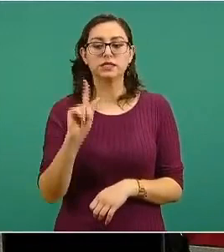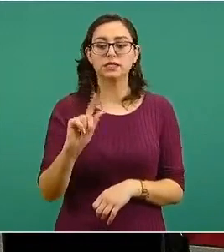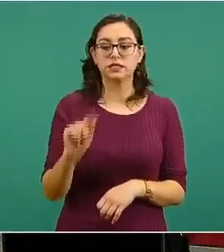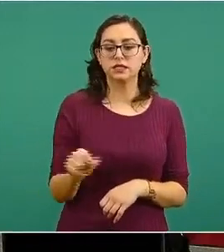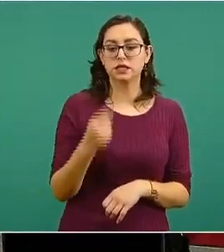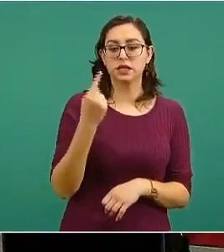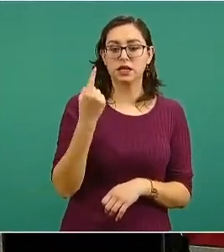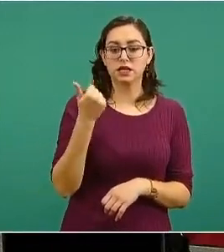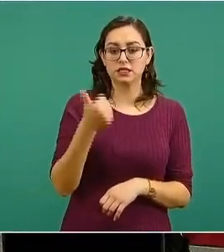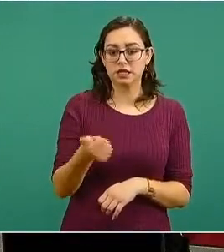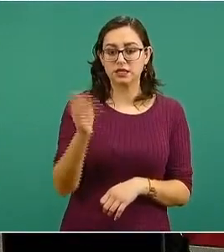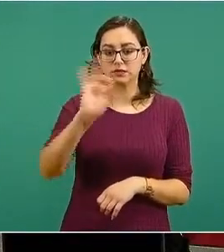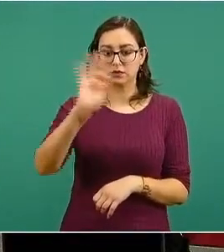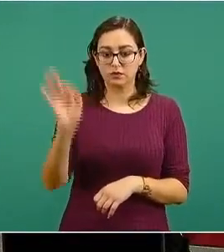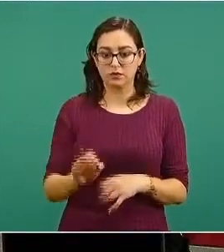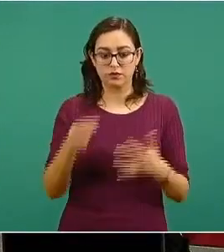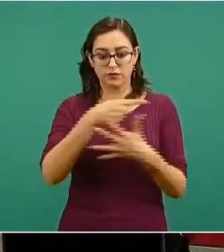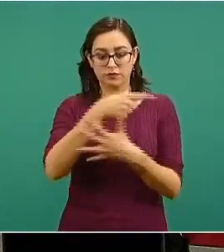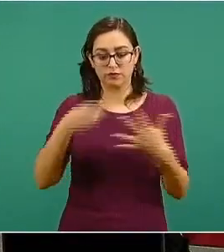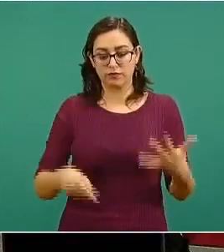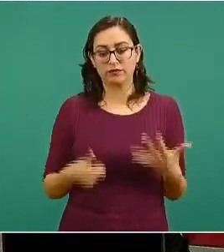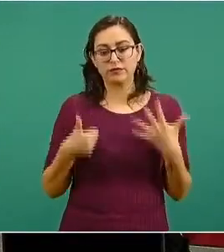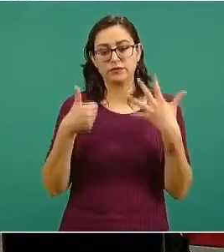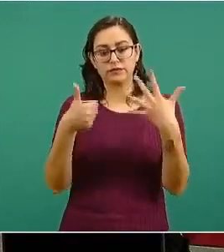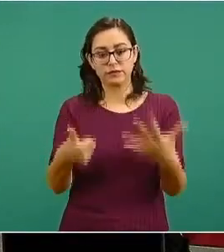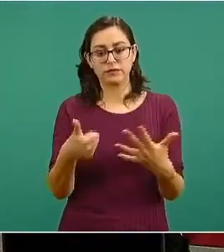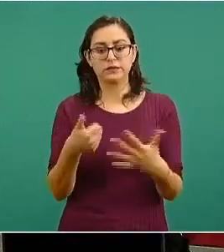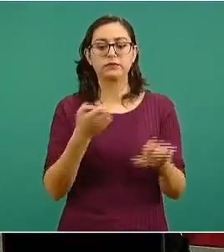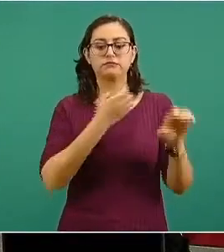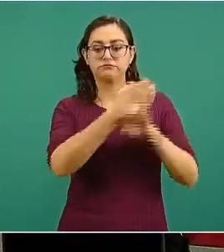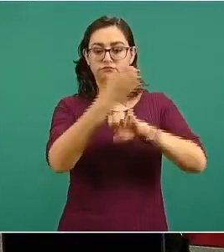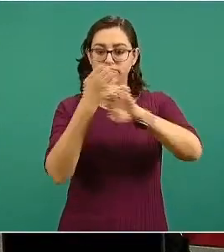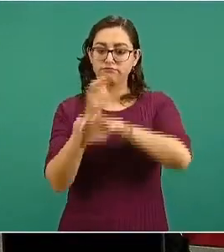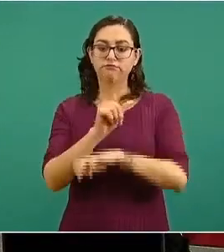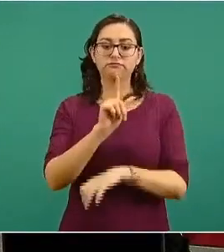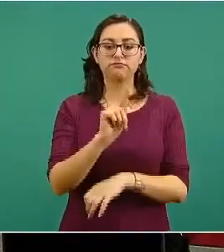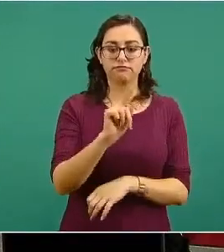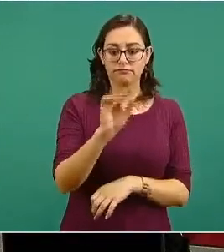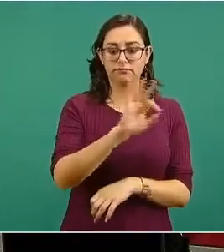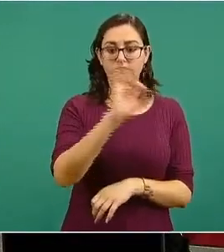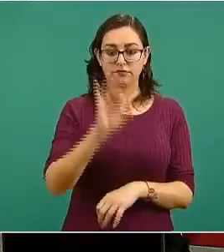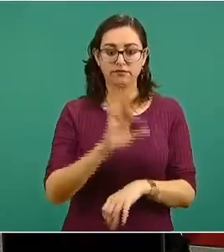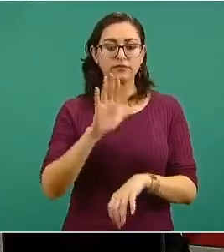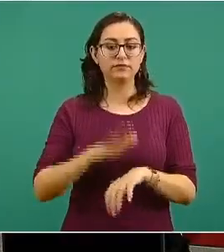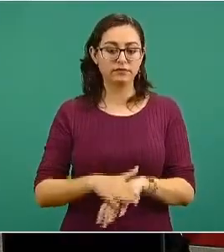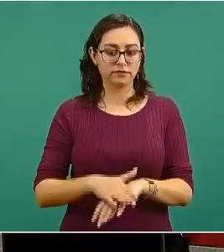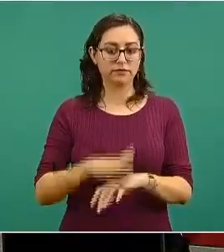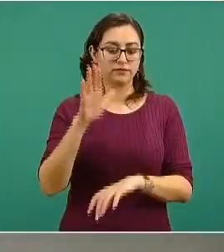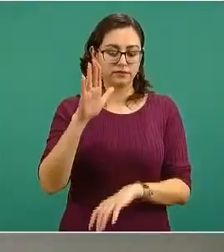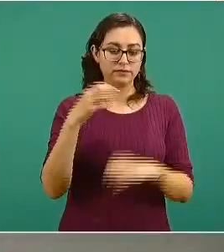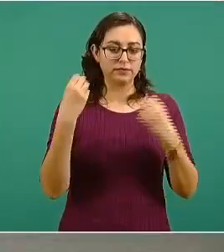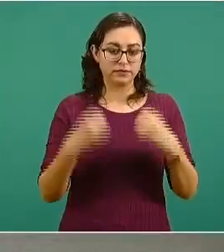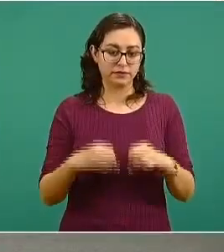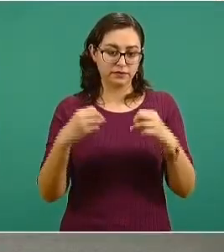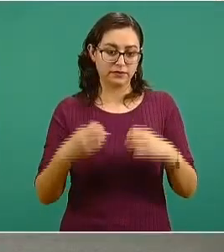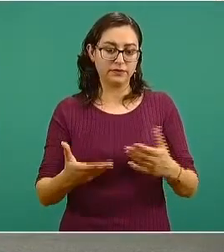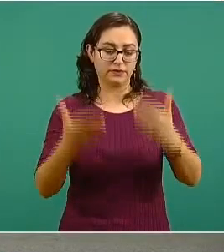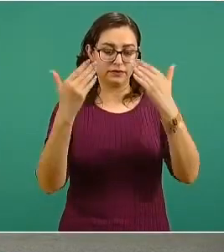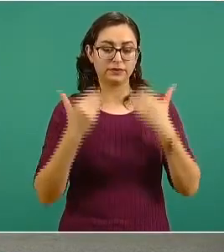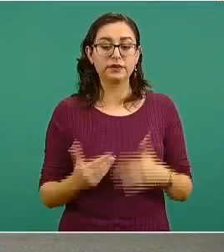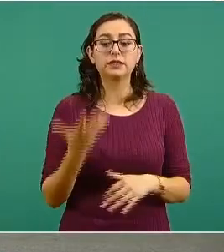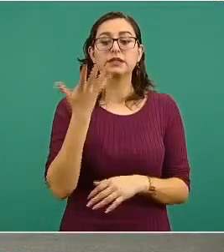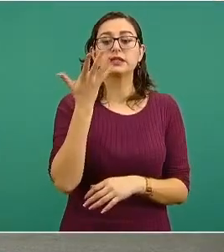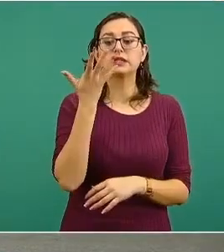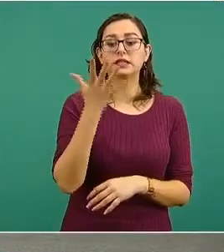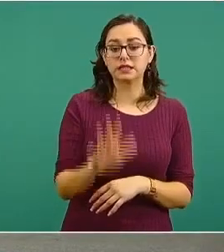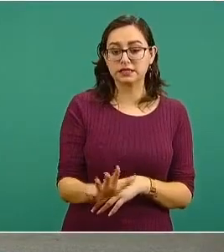las 6 entidades federativas que tienen más del 70% de ocupación hospitalaria de camas generales. 10 entidades federativas